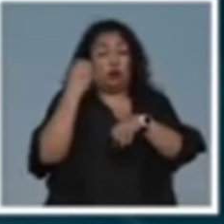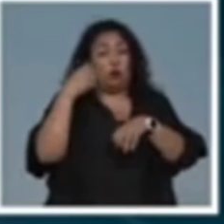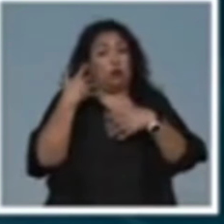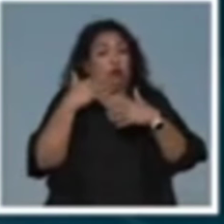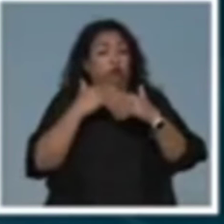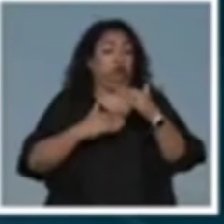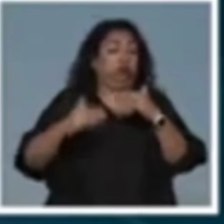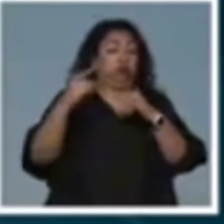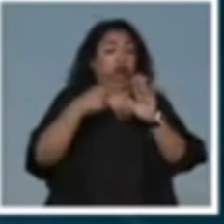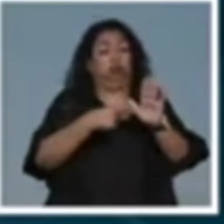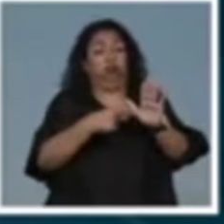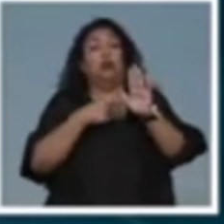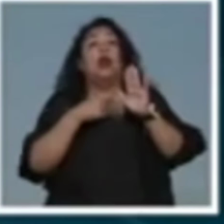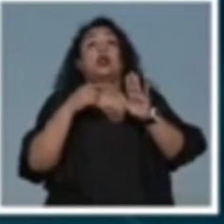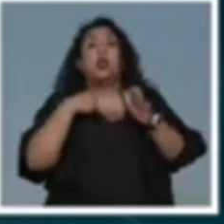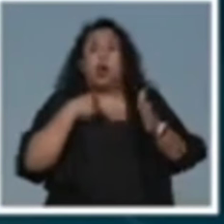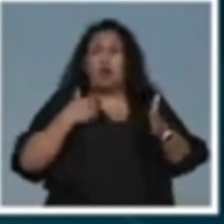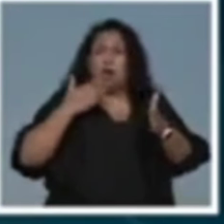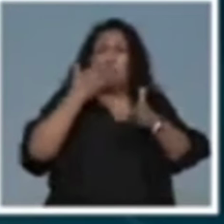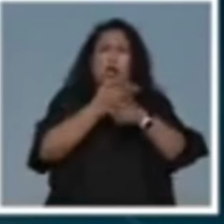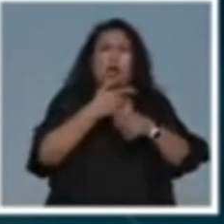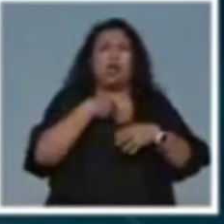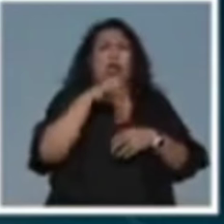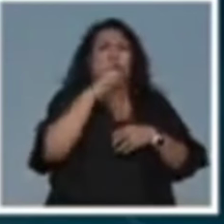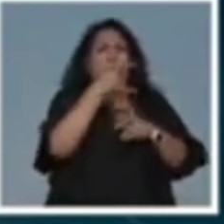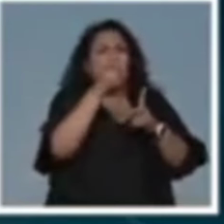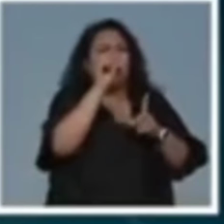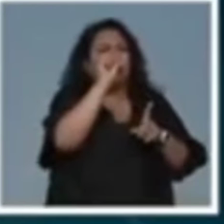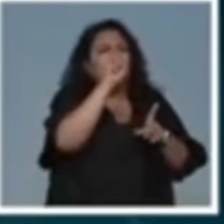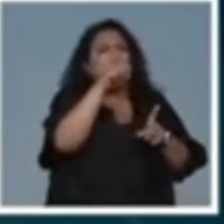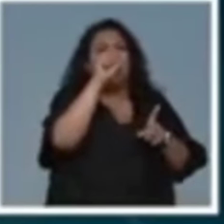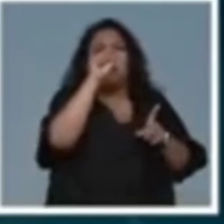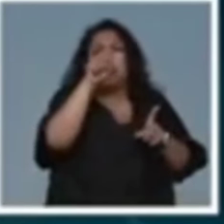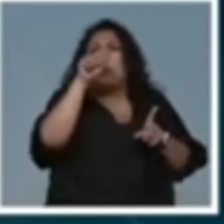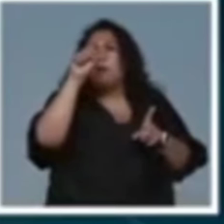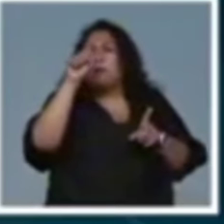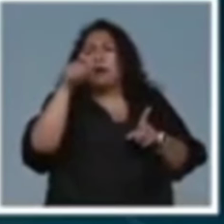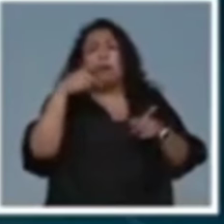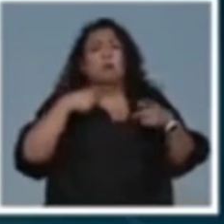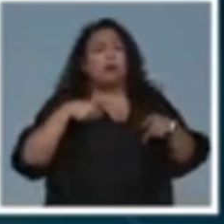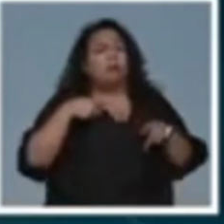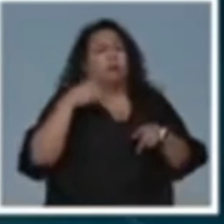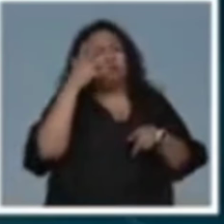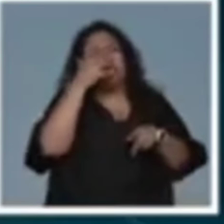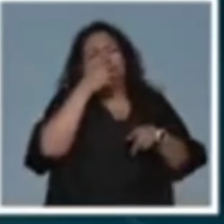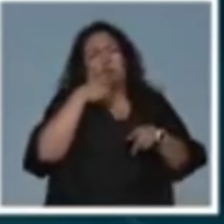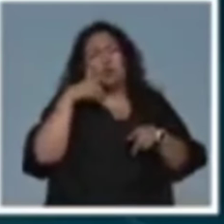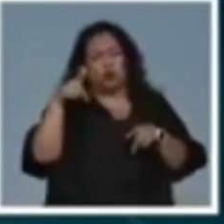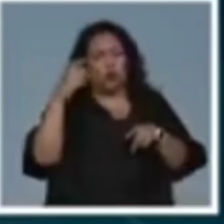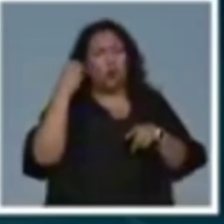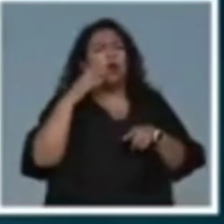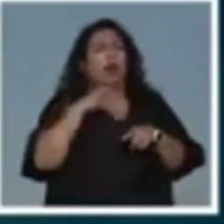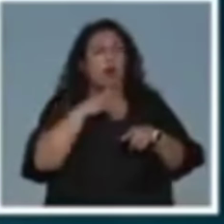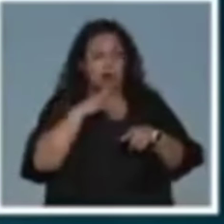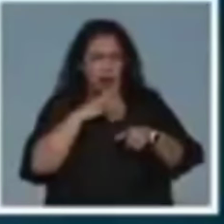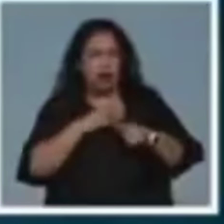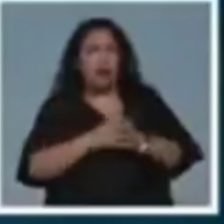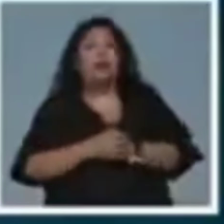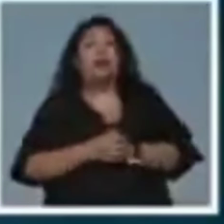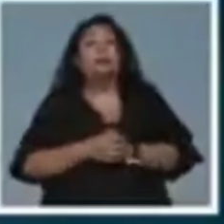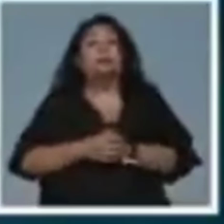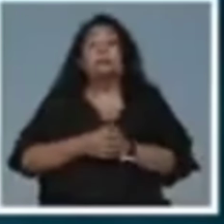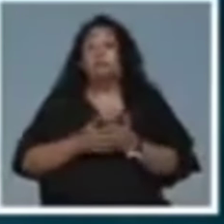y así he ido yendo, tocando puertas con toda nuestra gente preciosa que tenemos en Oaxaca.